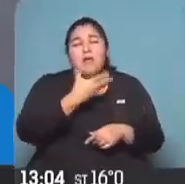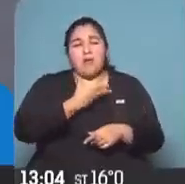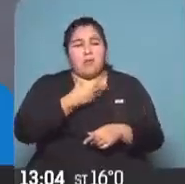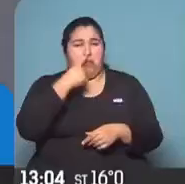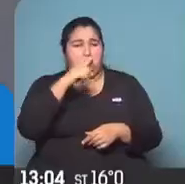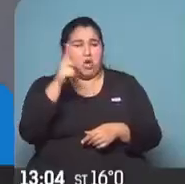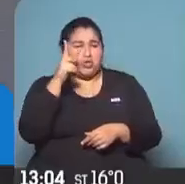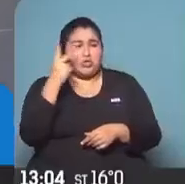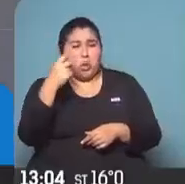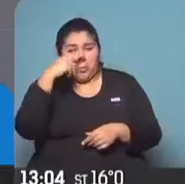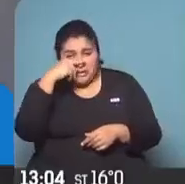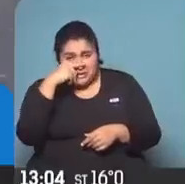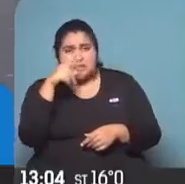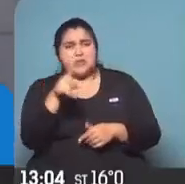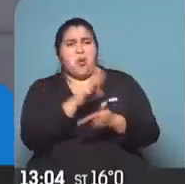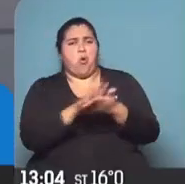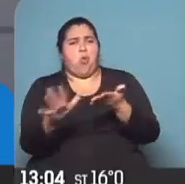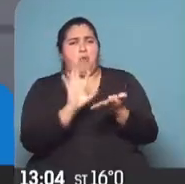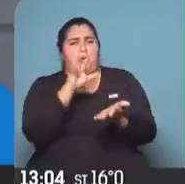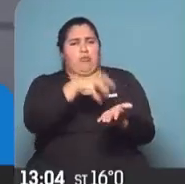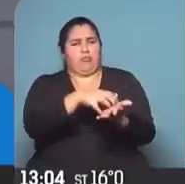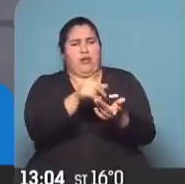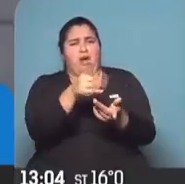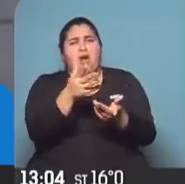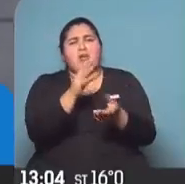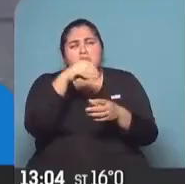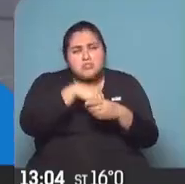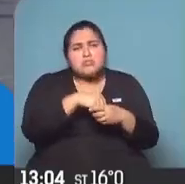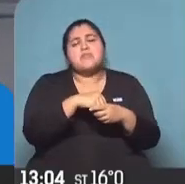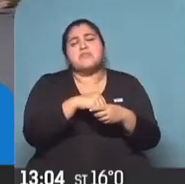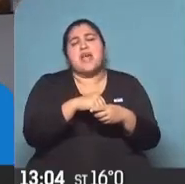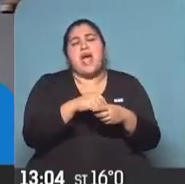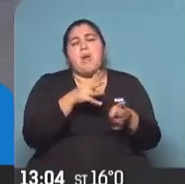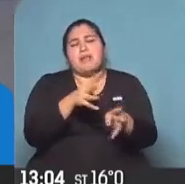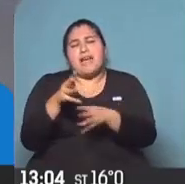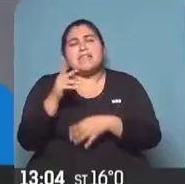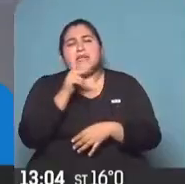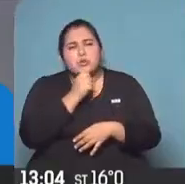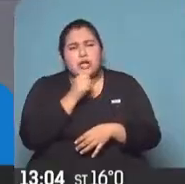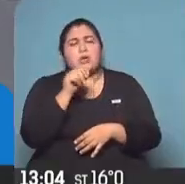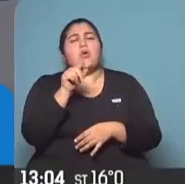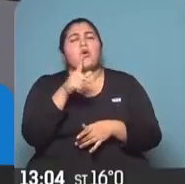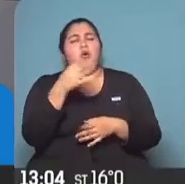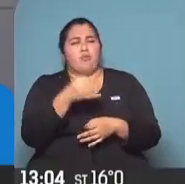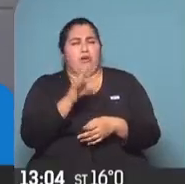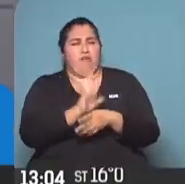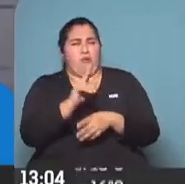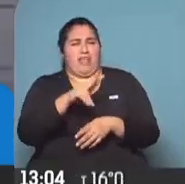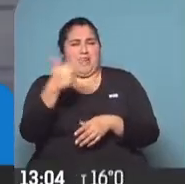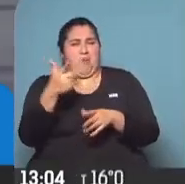127 como un tipo de fuego en la batalla durante la guerra de la triple alianza